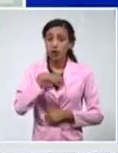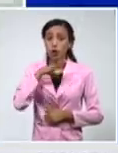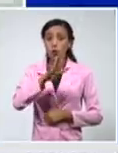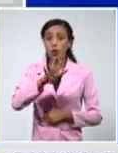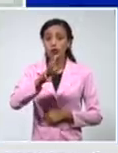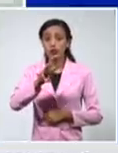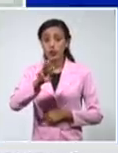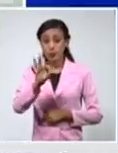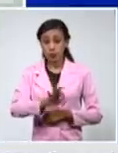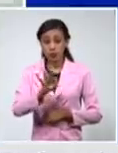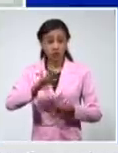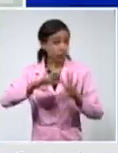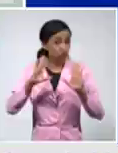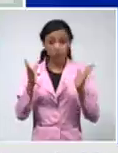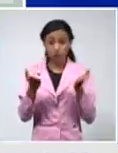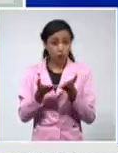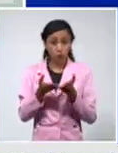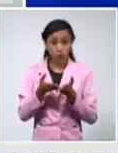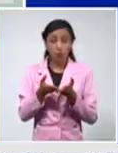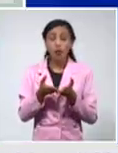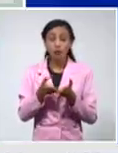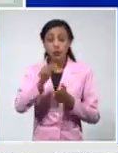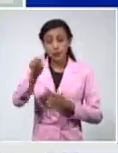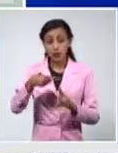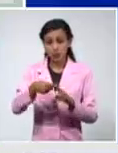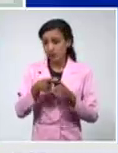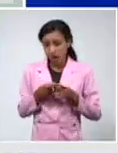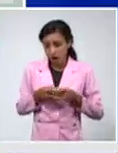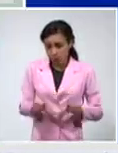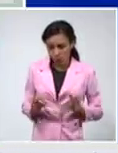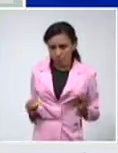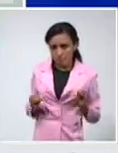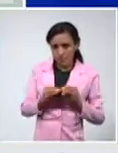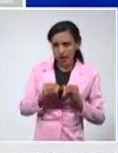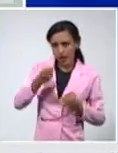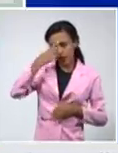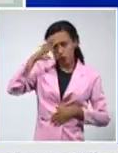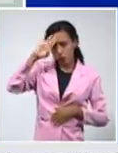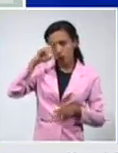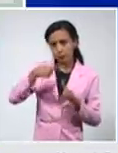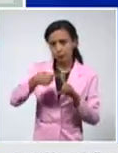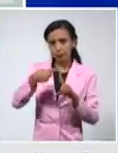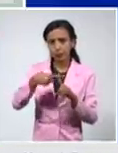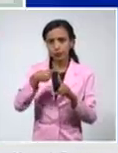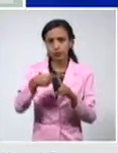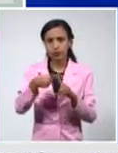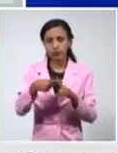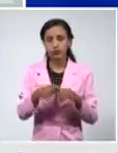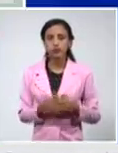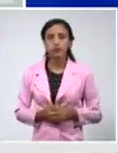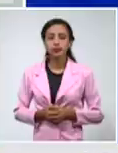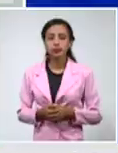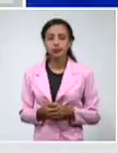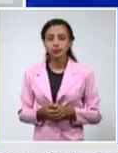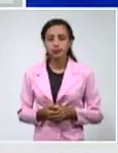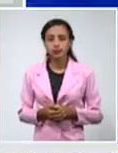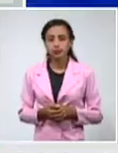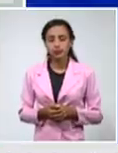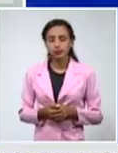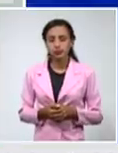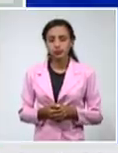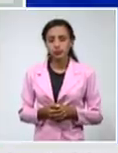los casos autóctonos, de todos los casos confirmados de nuestro país, de estas tasas de incidencia de nuestro